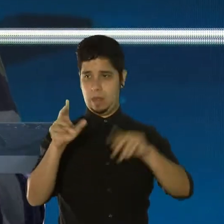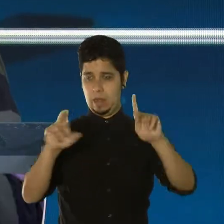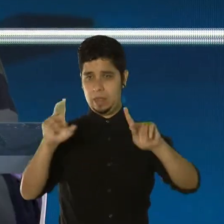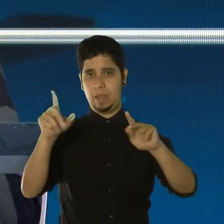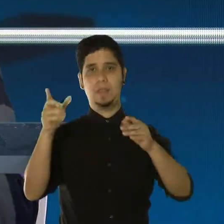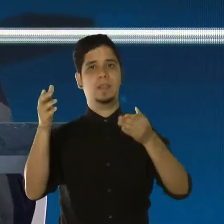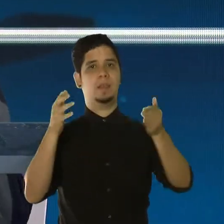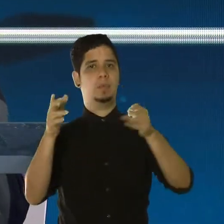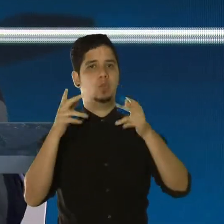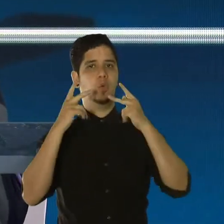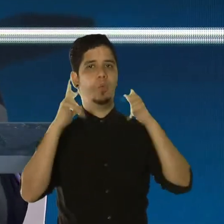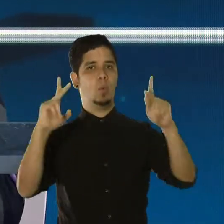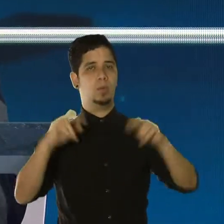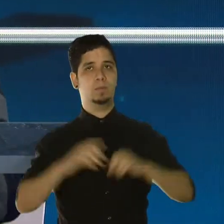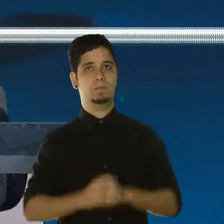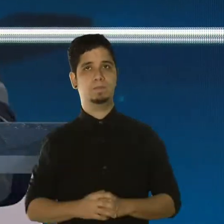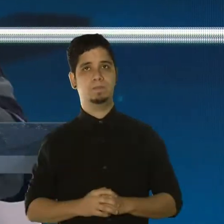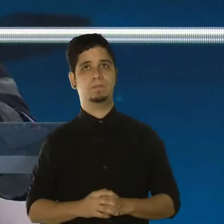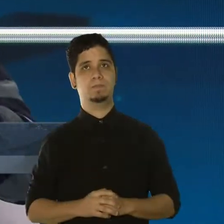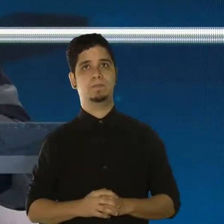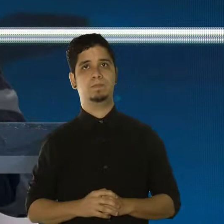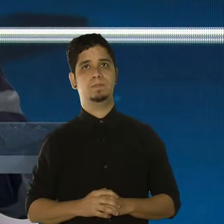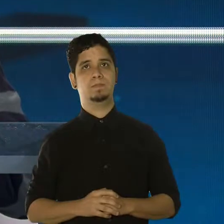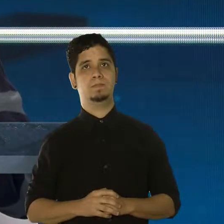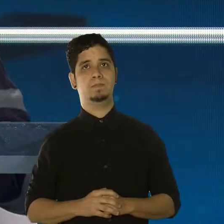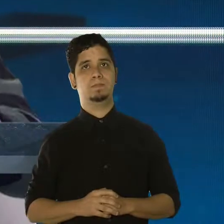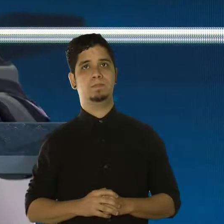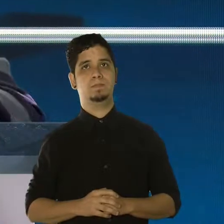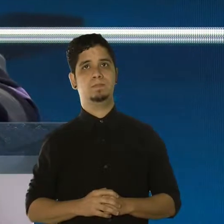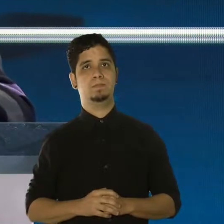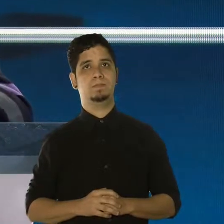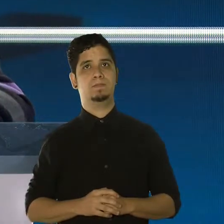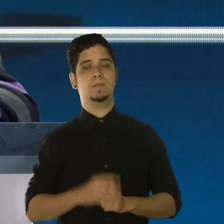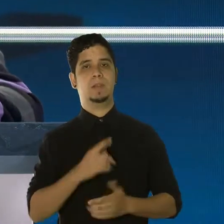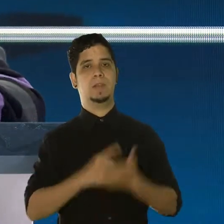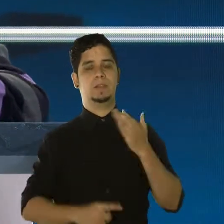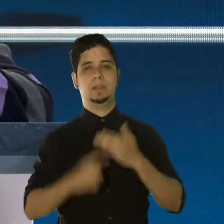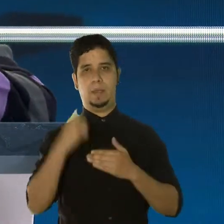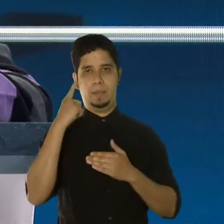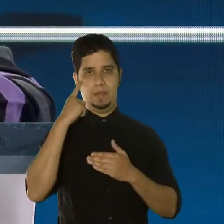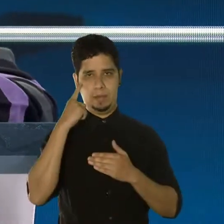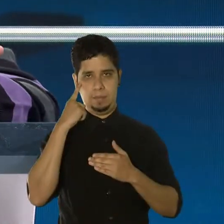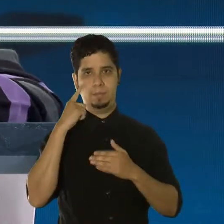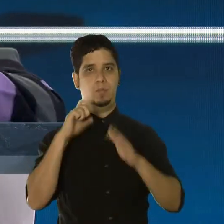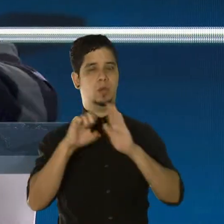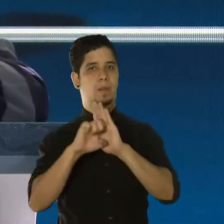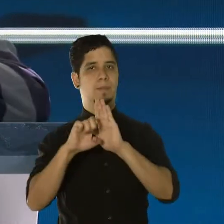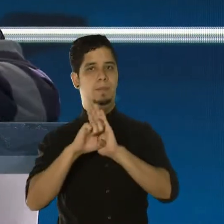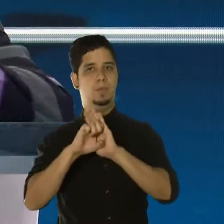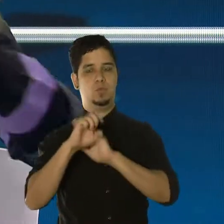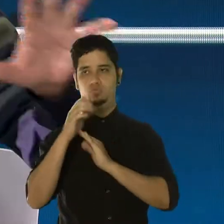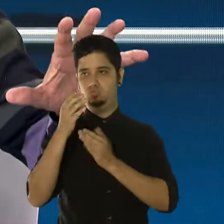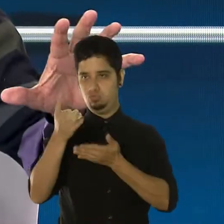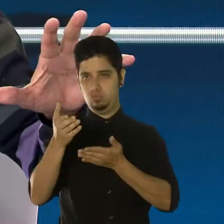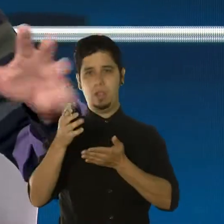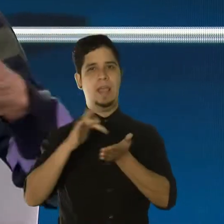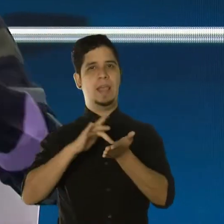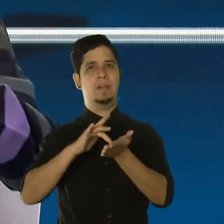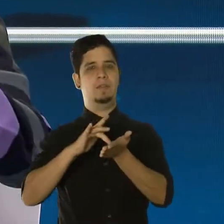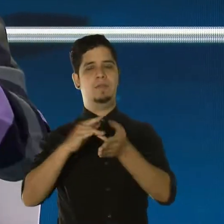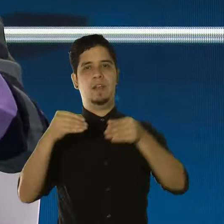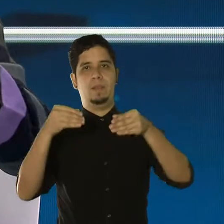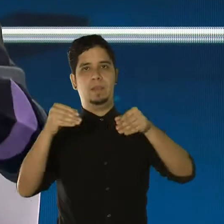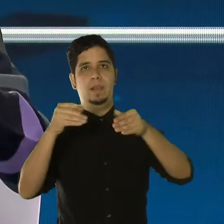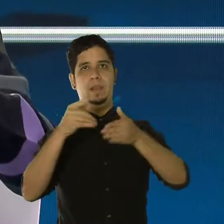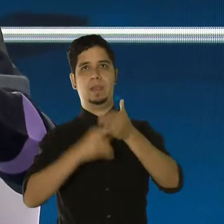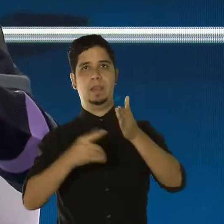Servicio Público, es que se considere a las farmacias, a toda institución que